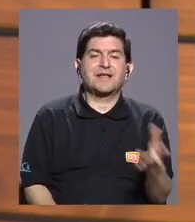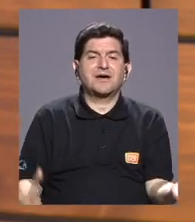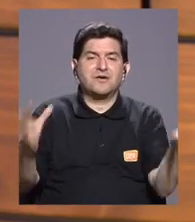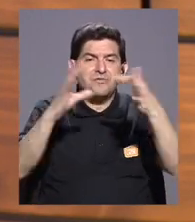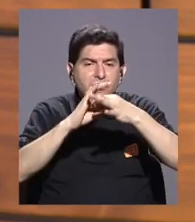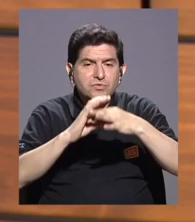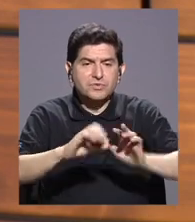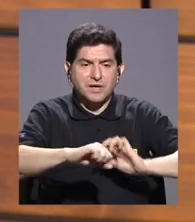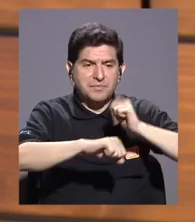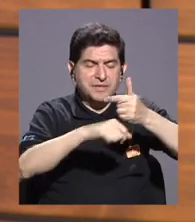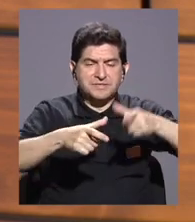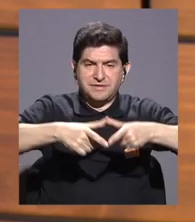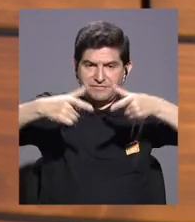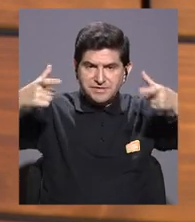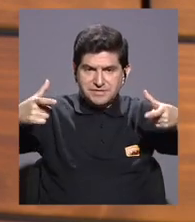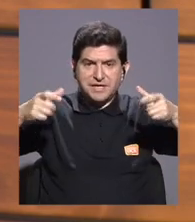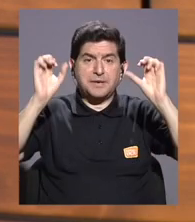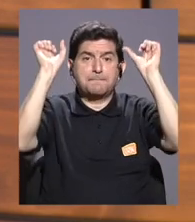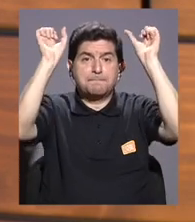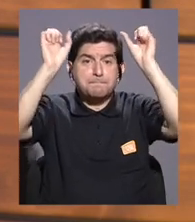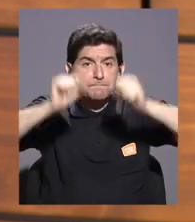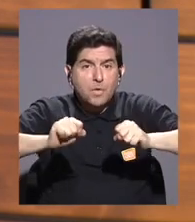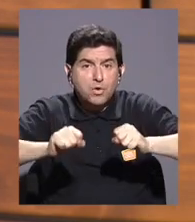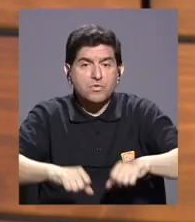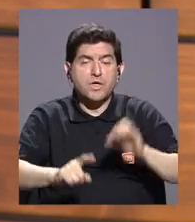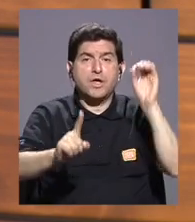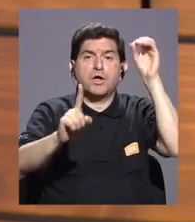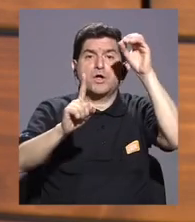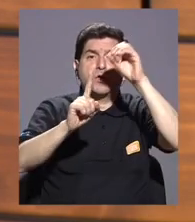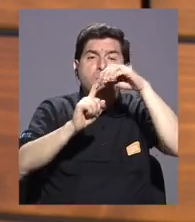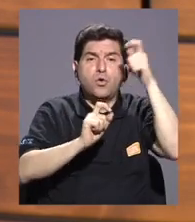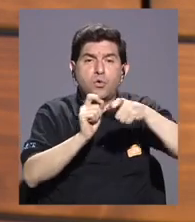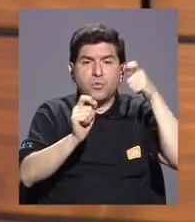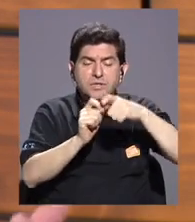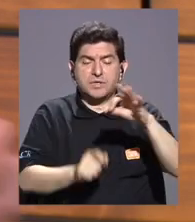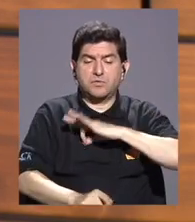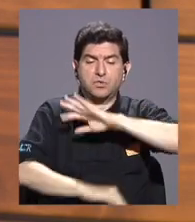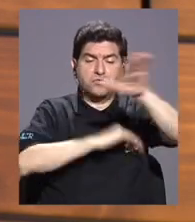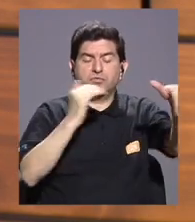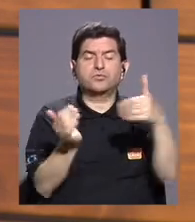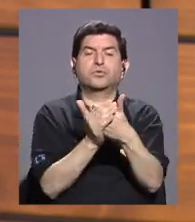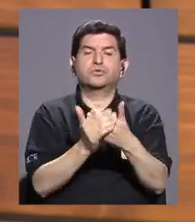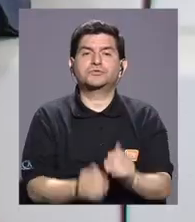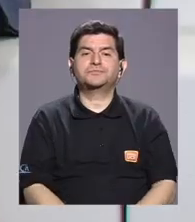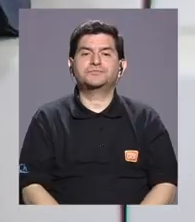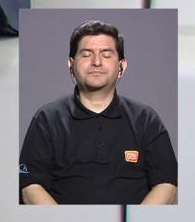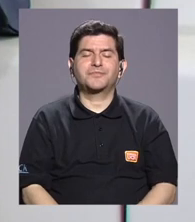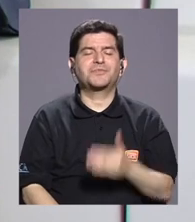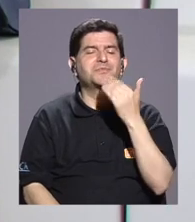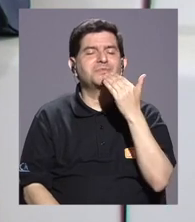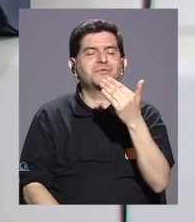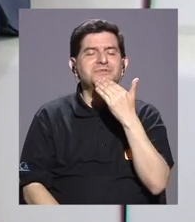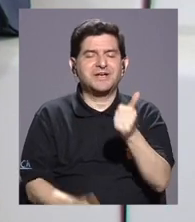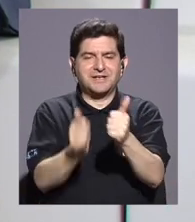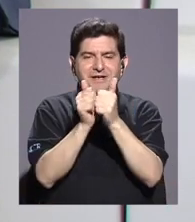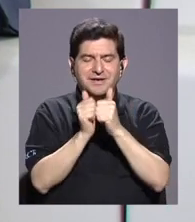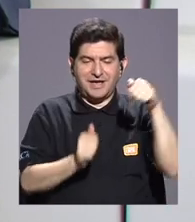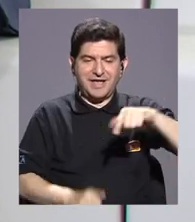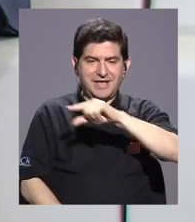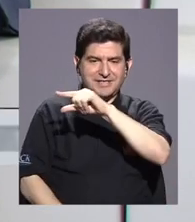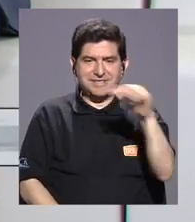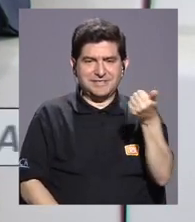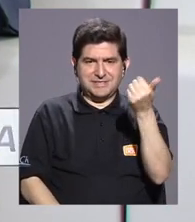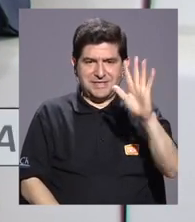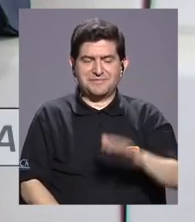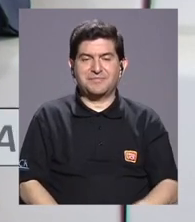voluntades para conformar mayorías, para lograr objetivos determinados de bien común. Don José María, muchas gracias por acompañarnos en esta semana